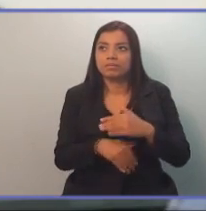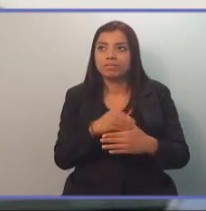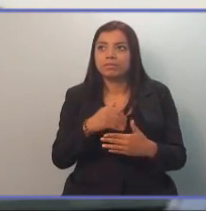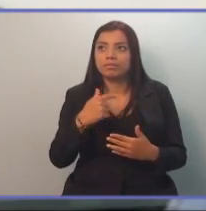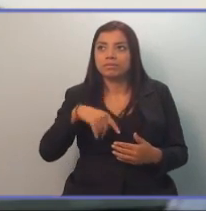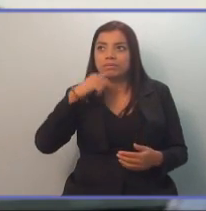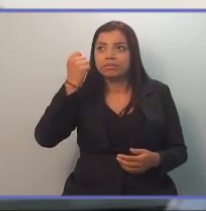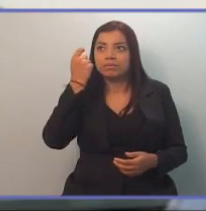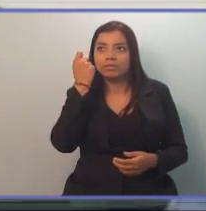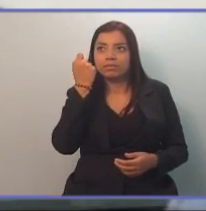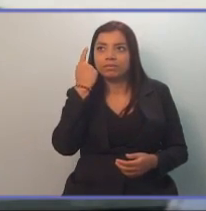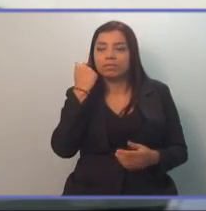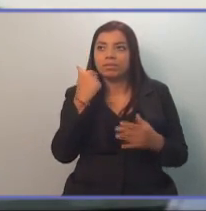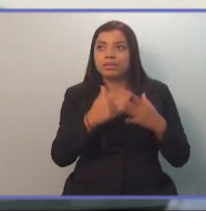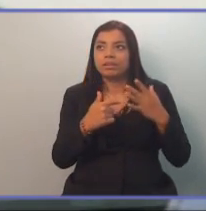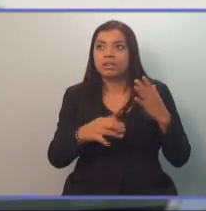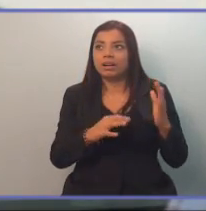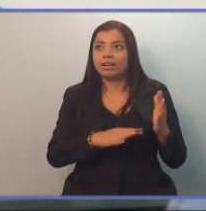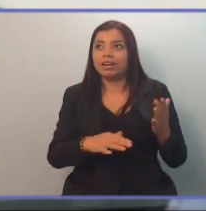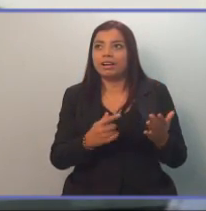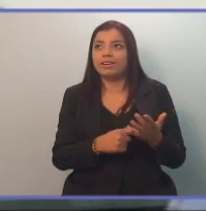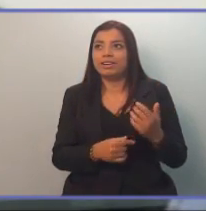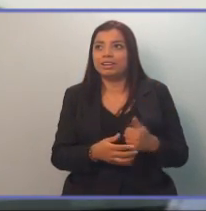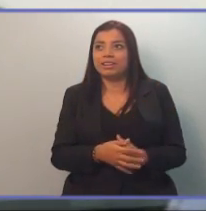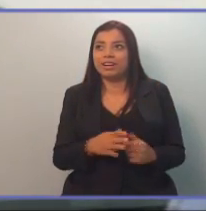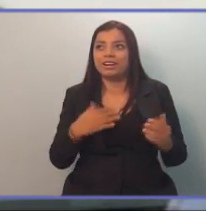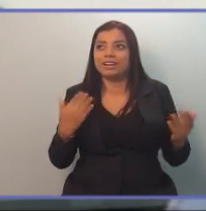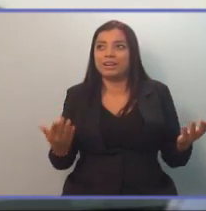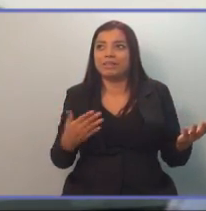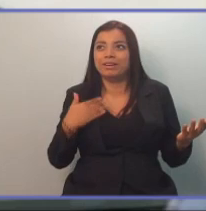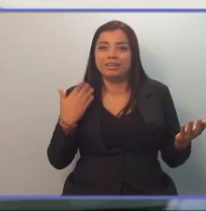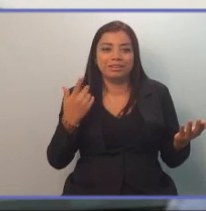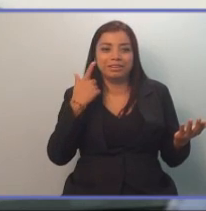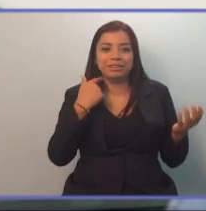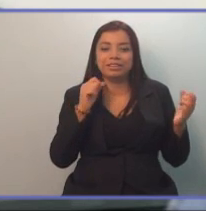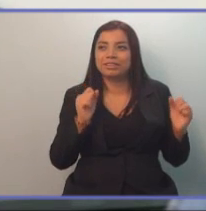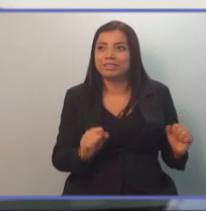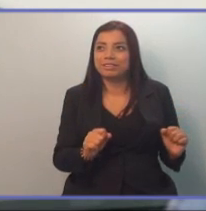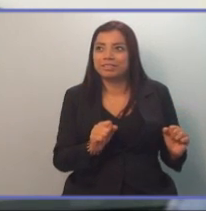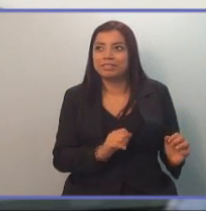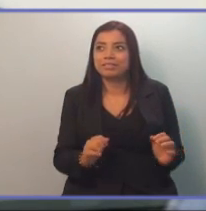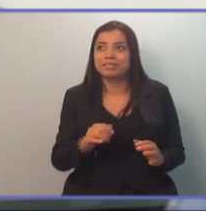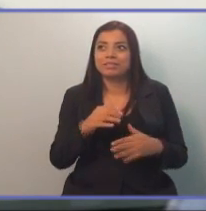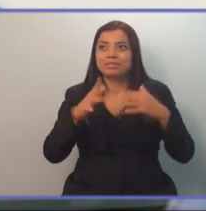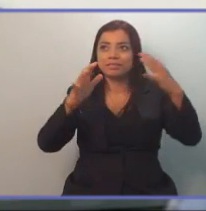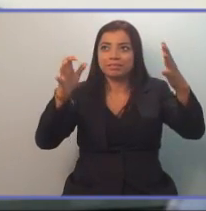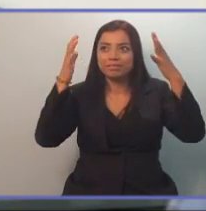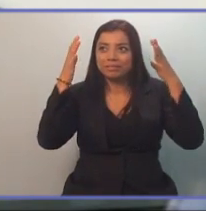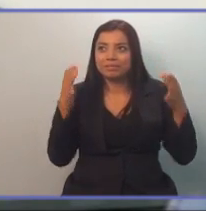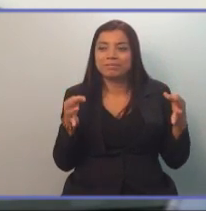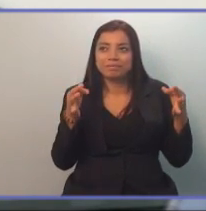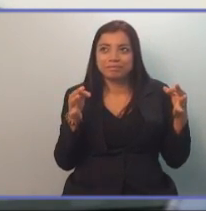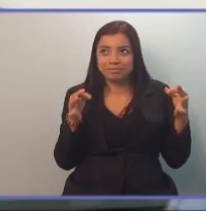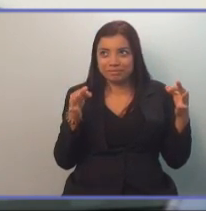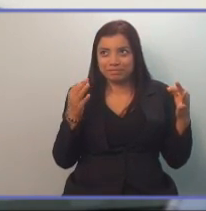de la ley, que obviamente tiene que hacerse para fundamentar cada sentencia.